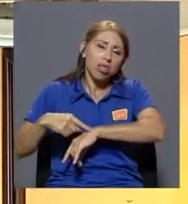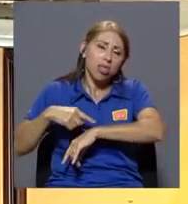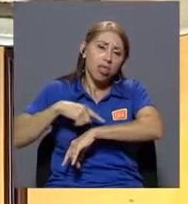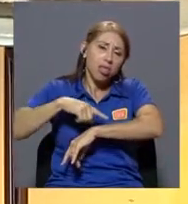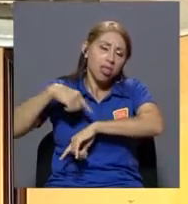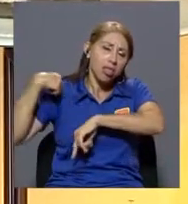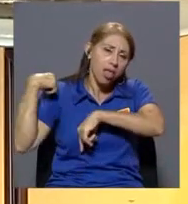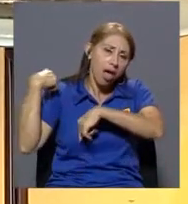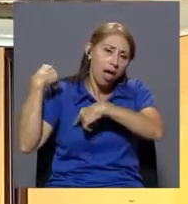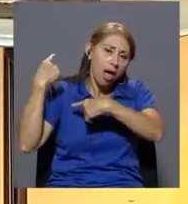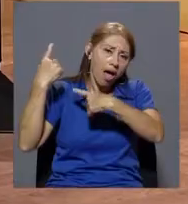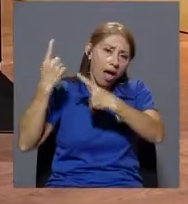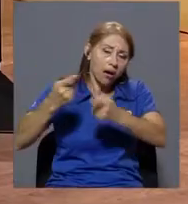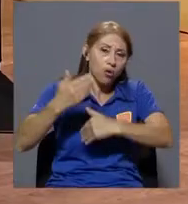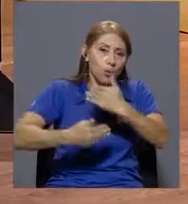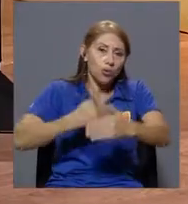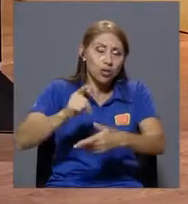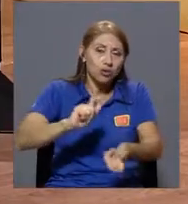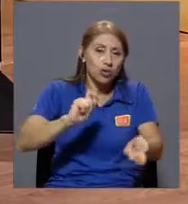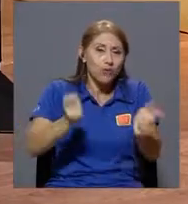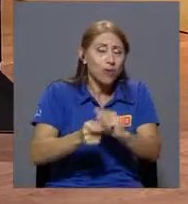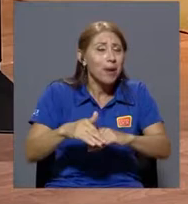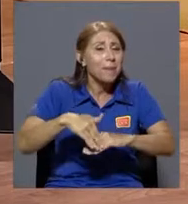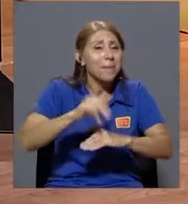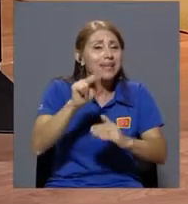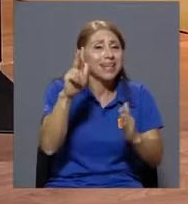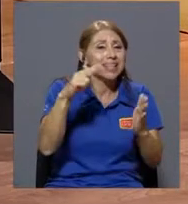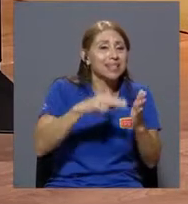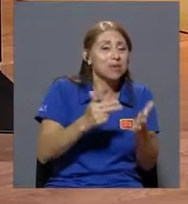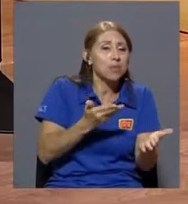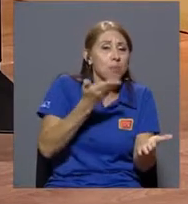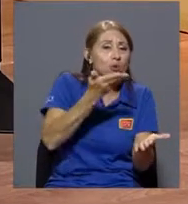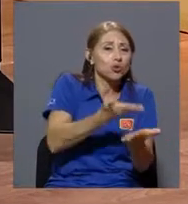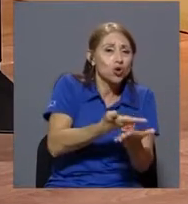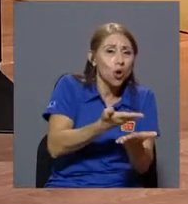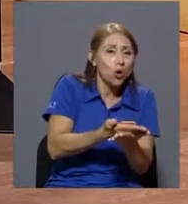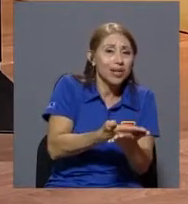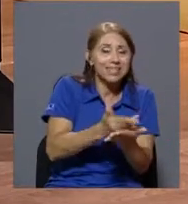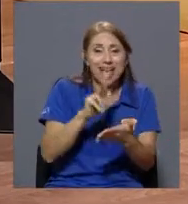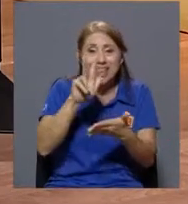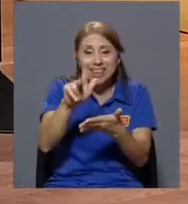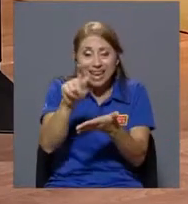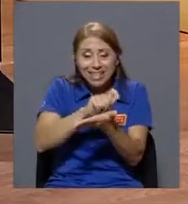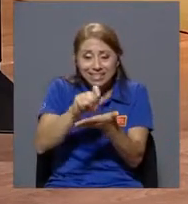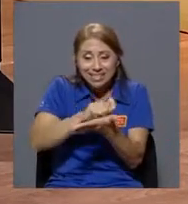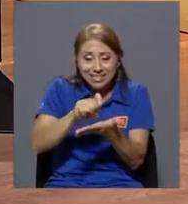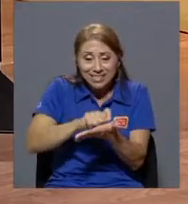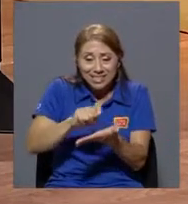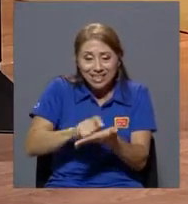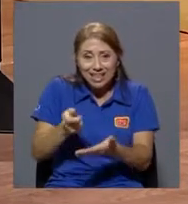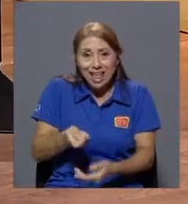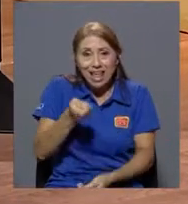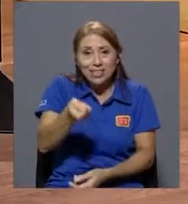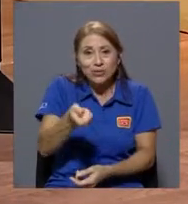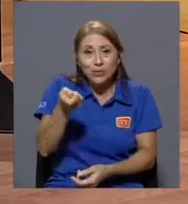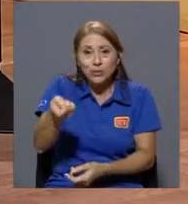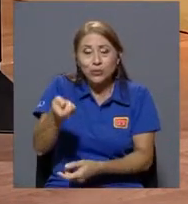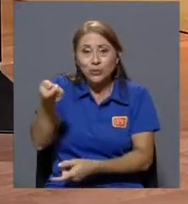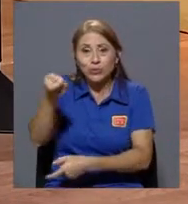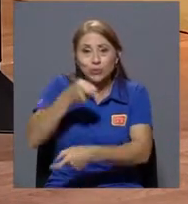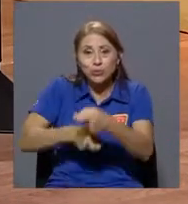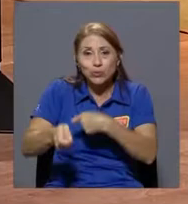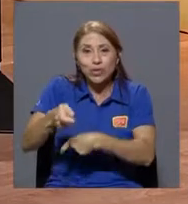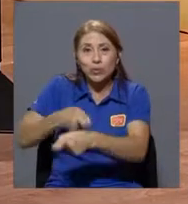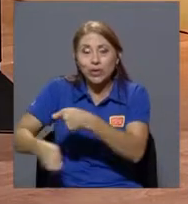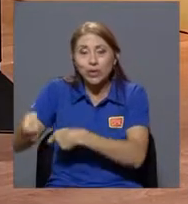de 3,000 mociones, donde hubo 3 textos sustitutivos, donde todos los actores públicos,